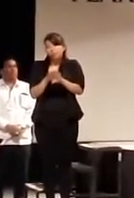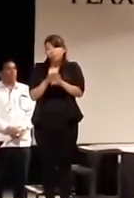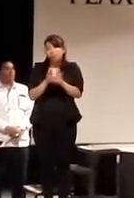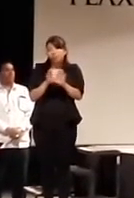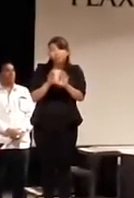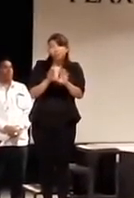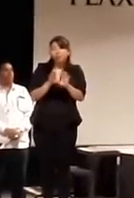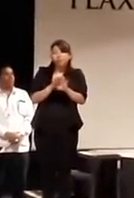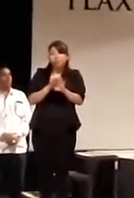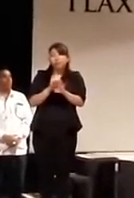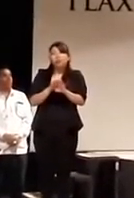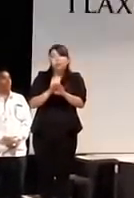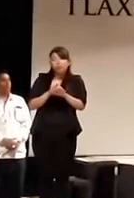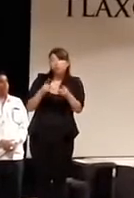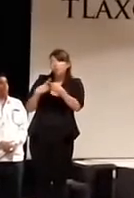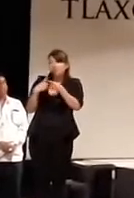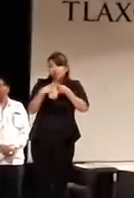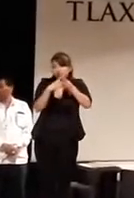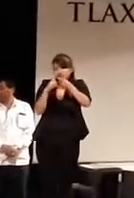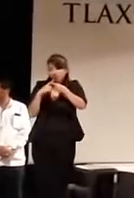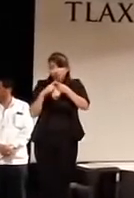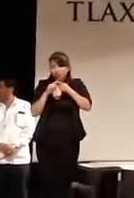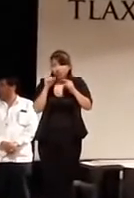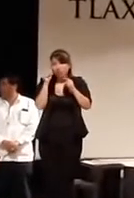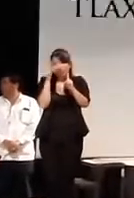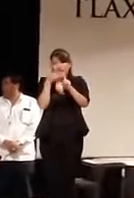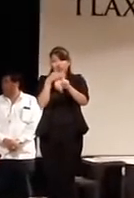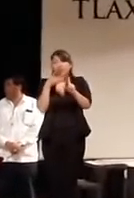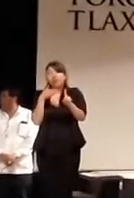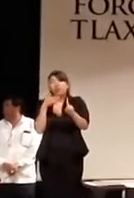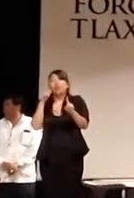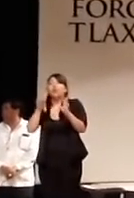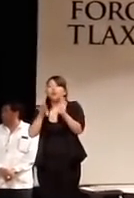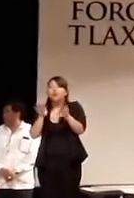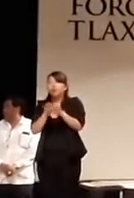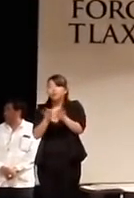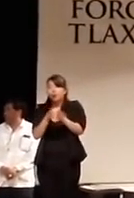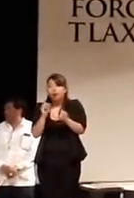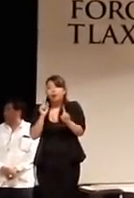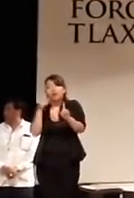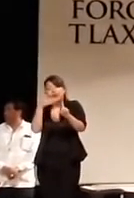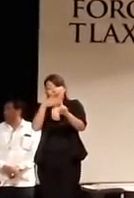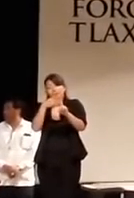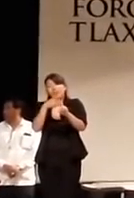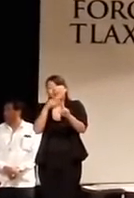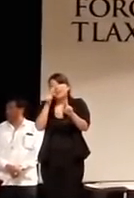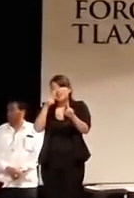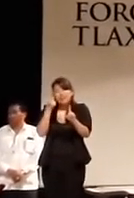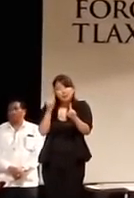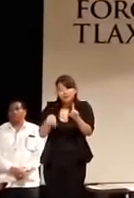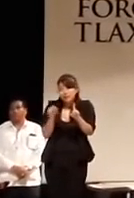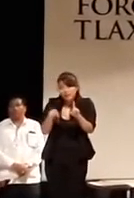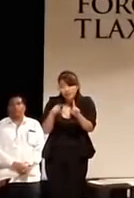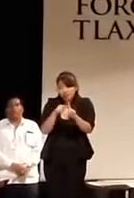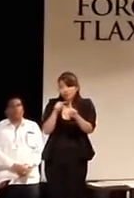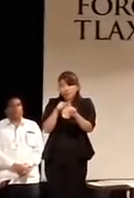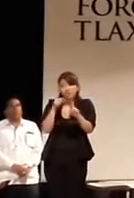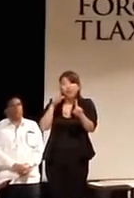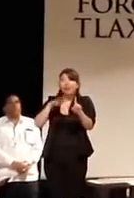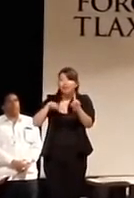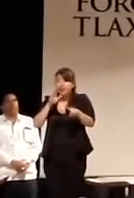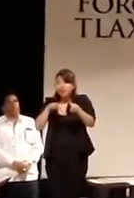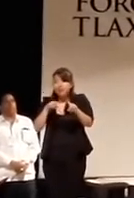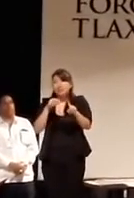ya inscritos en la tradición educativa, quizás rebautizados con nombres que aparecen novedosos.